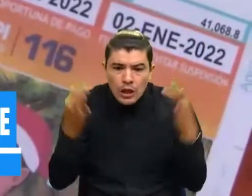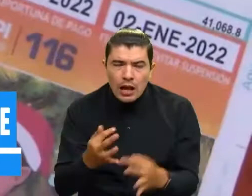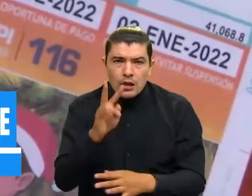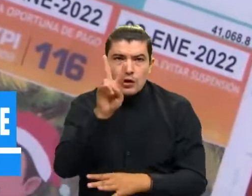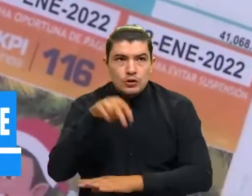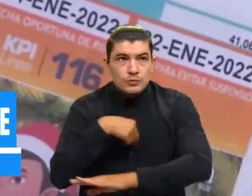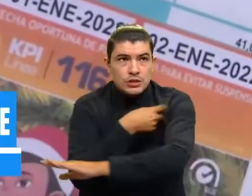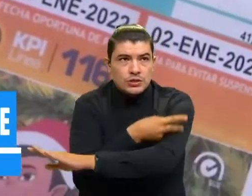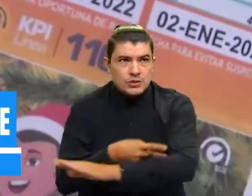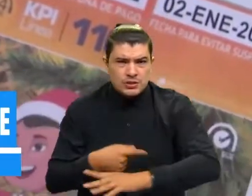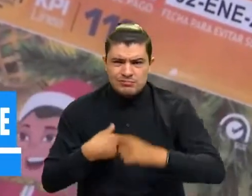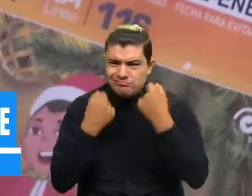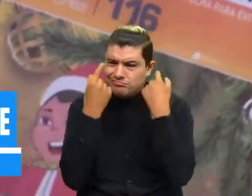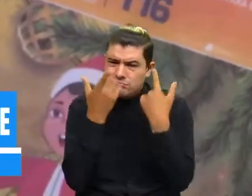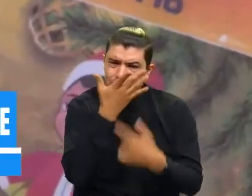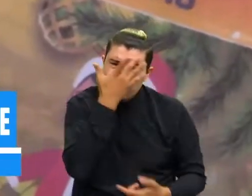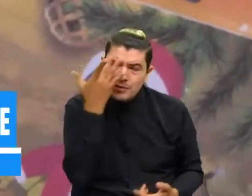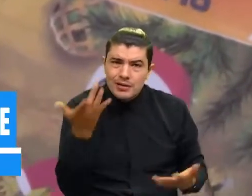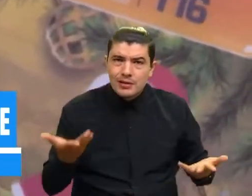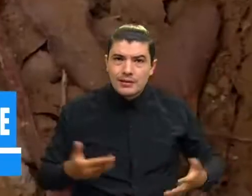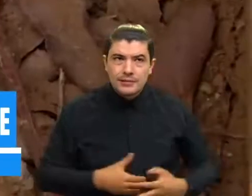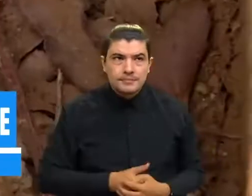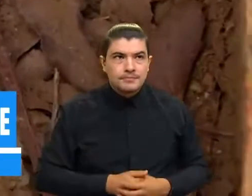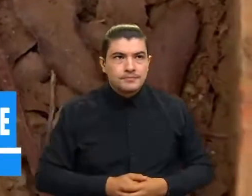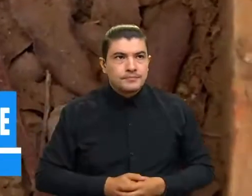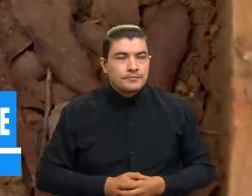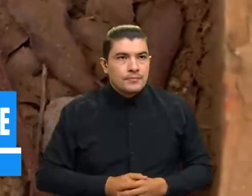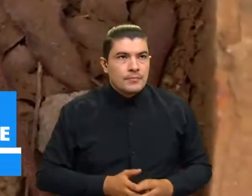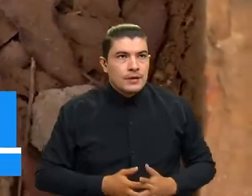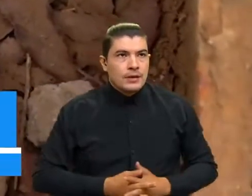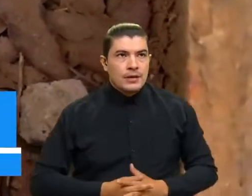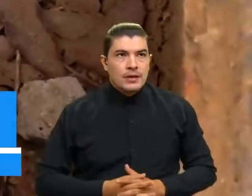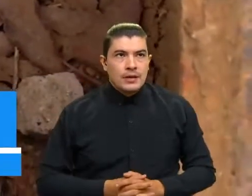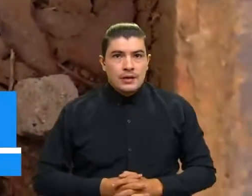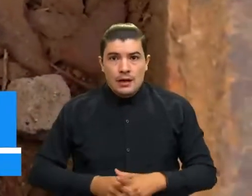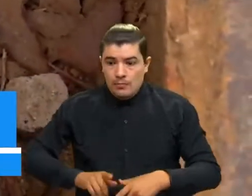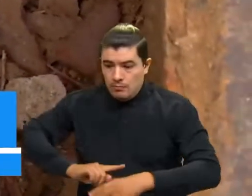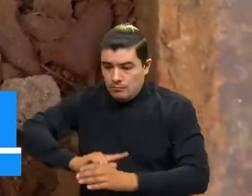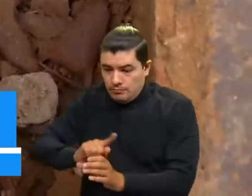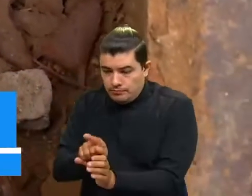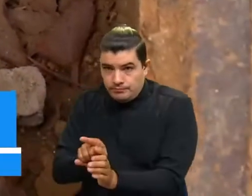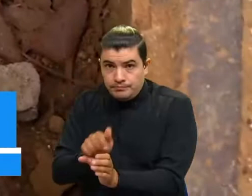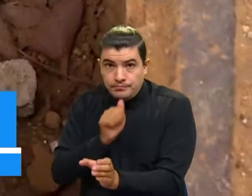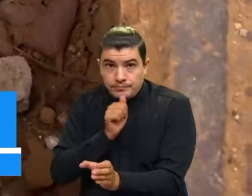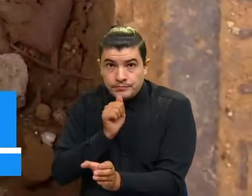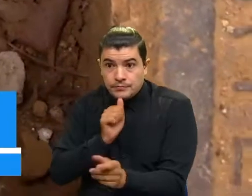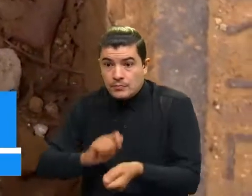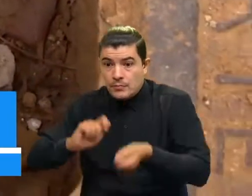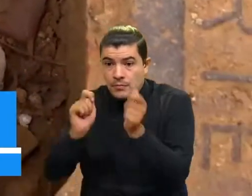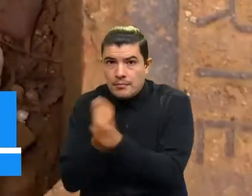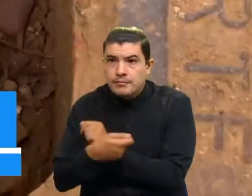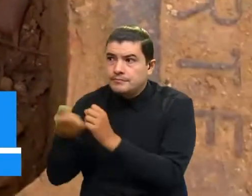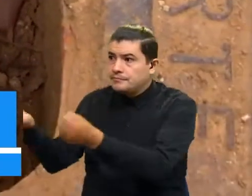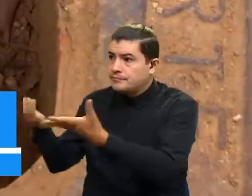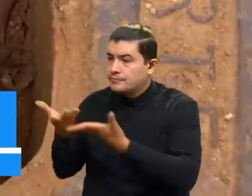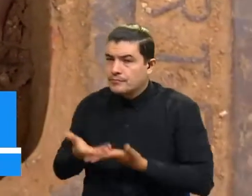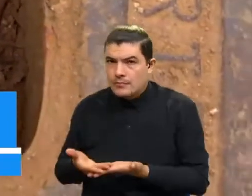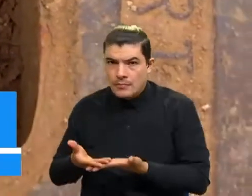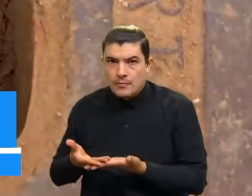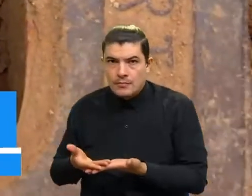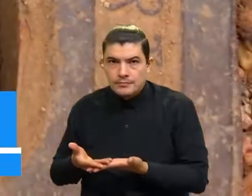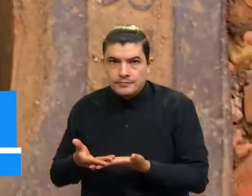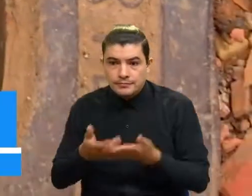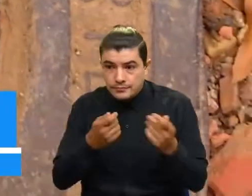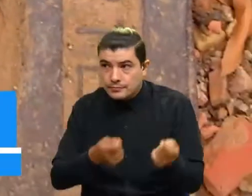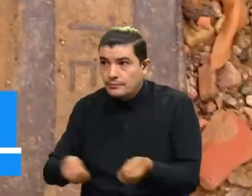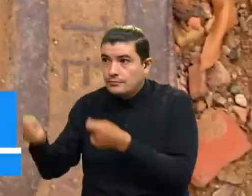pesos sin entender el porqué. Probablemente ya nos cambiaron el medidor, supuestamente es que nos lo iban a traer, que lo llevan que porque lo iban a